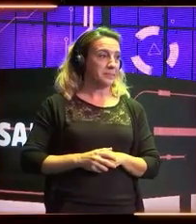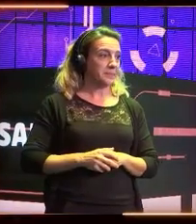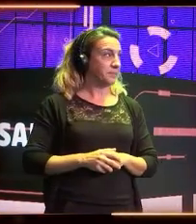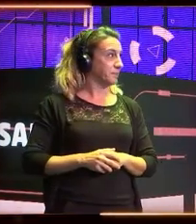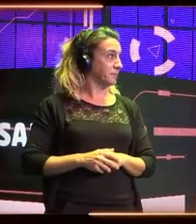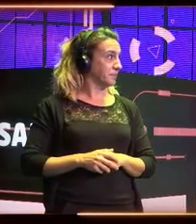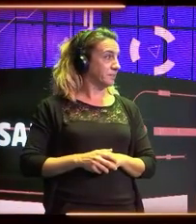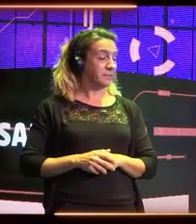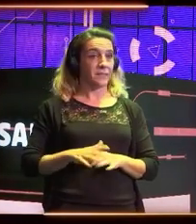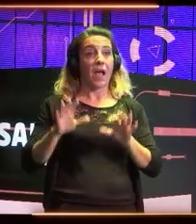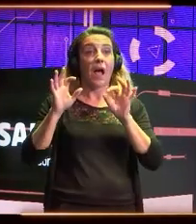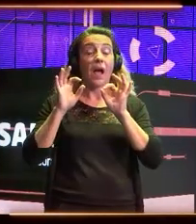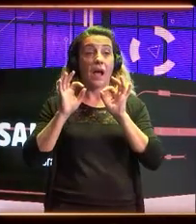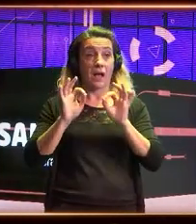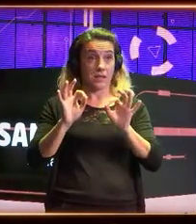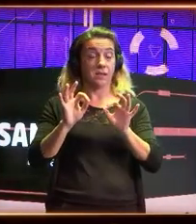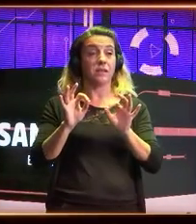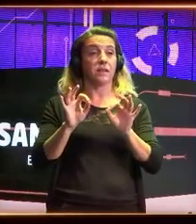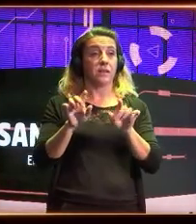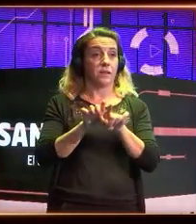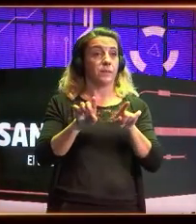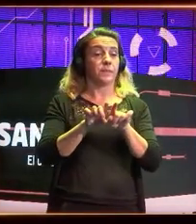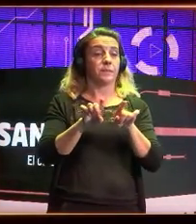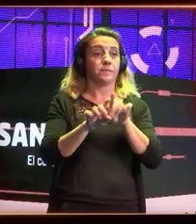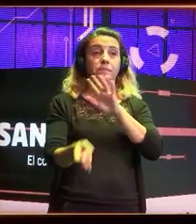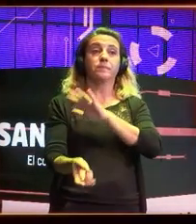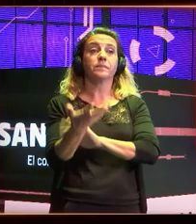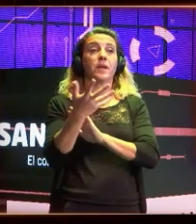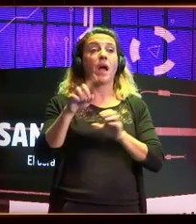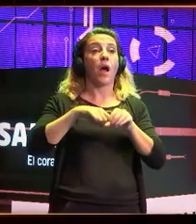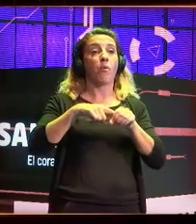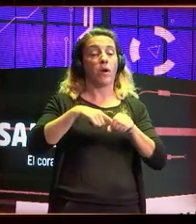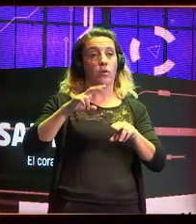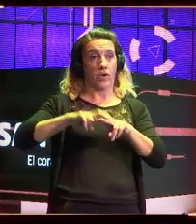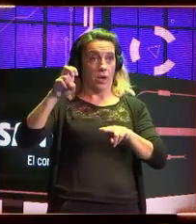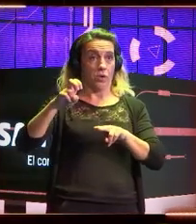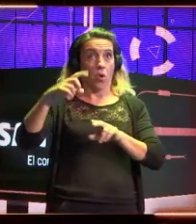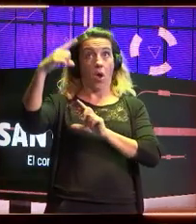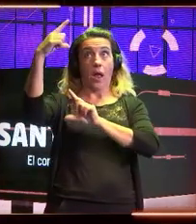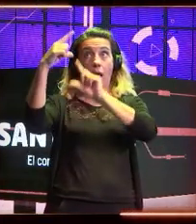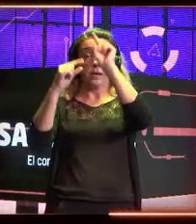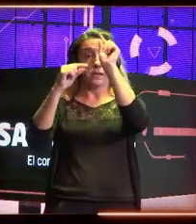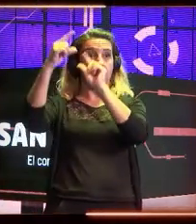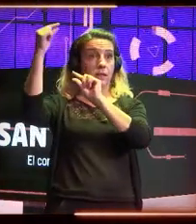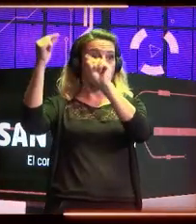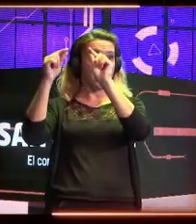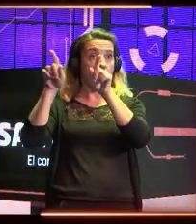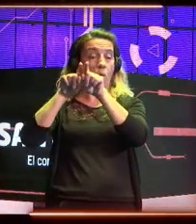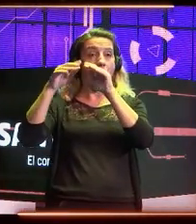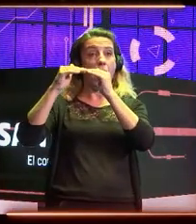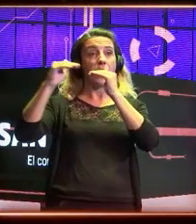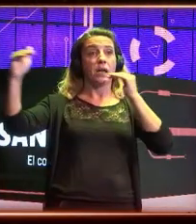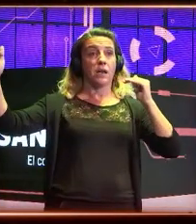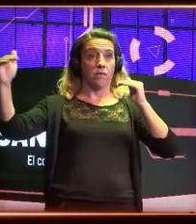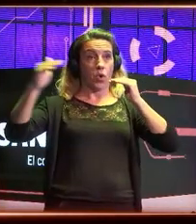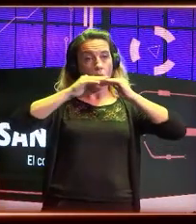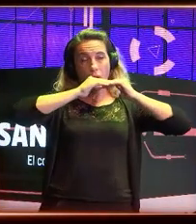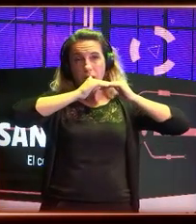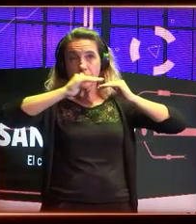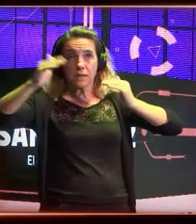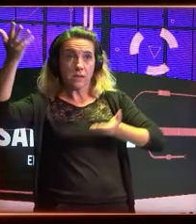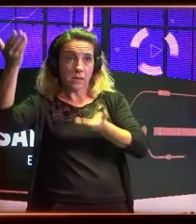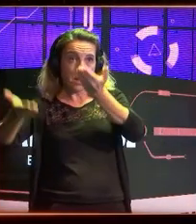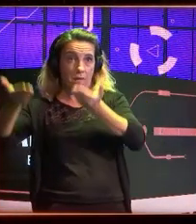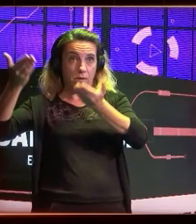decía así es como se crean los agujeros negros una estrella como decía es un equilibrio estable entre dos